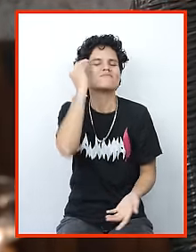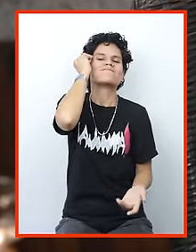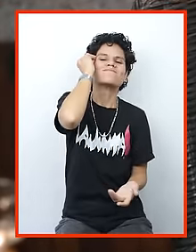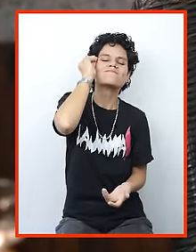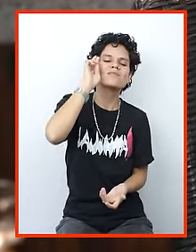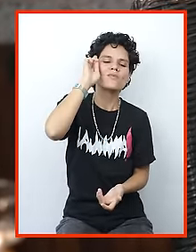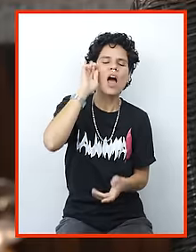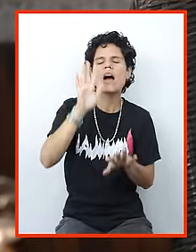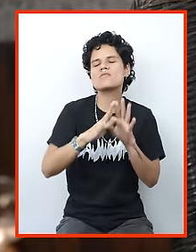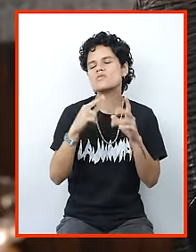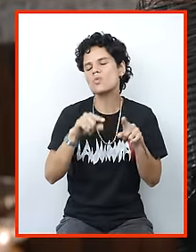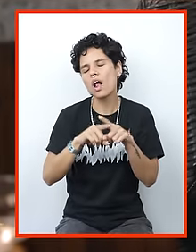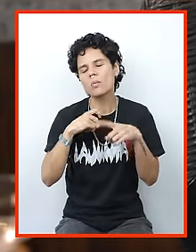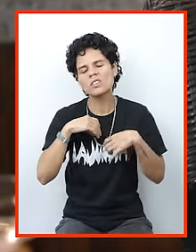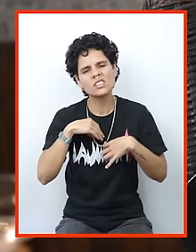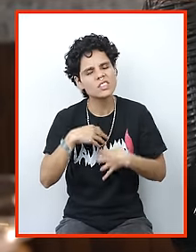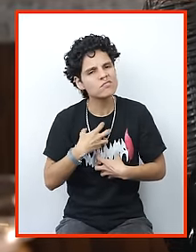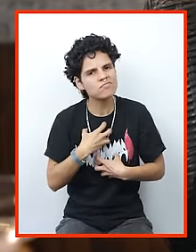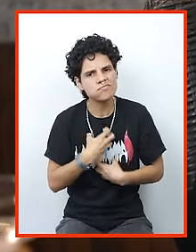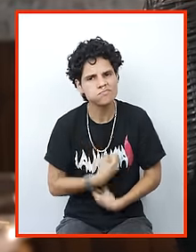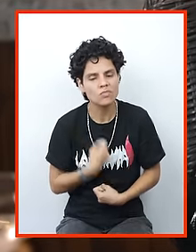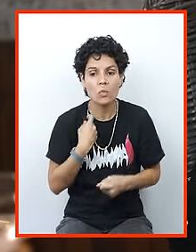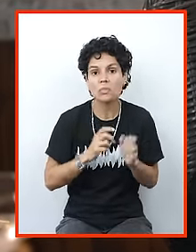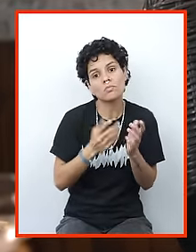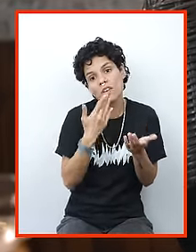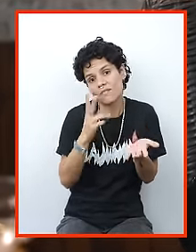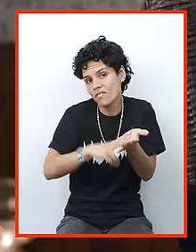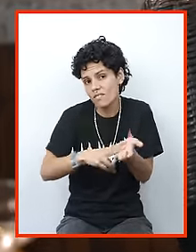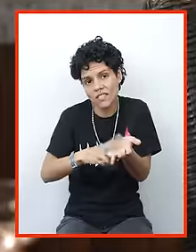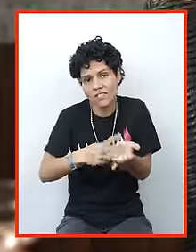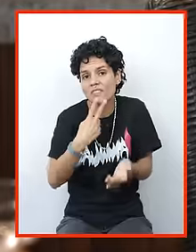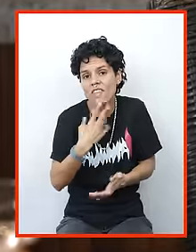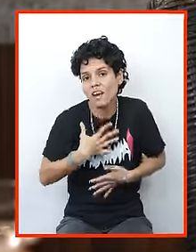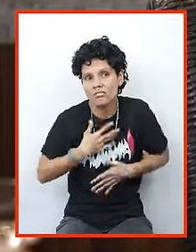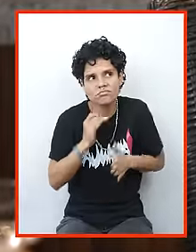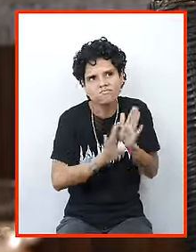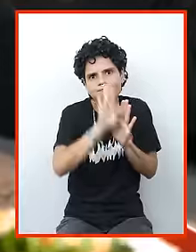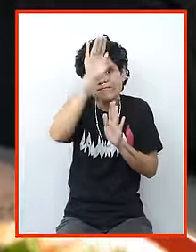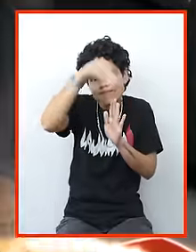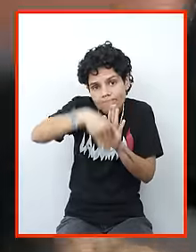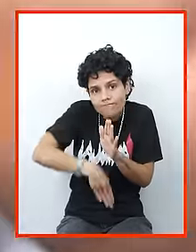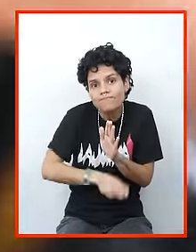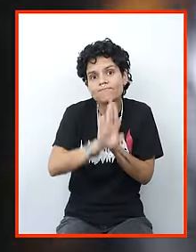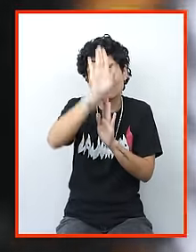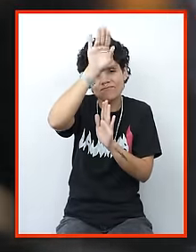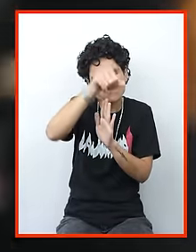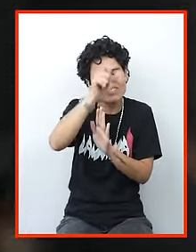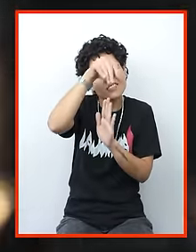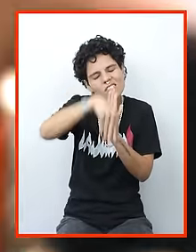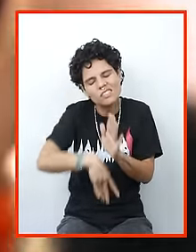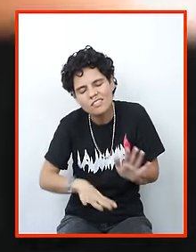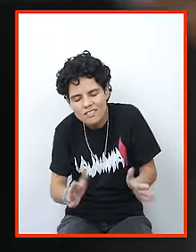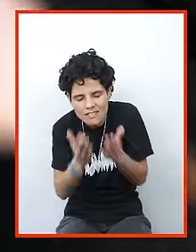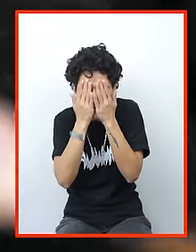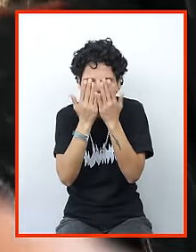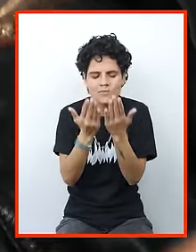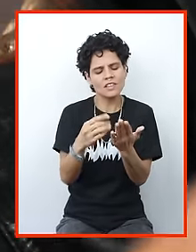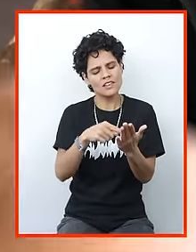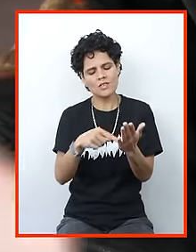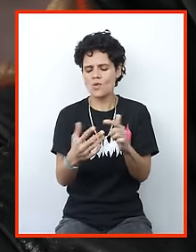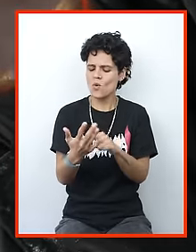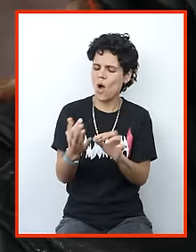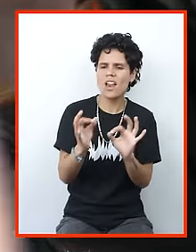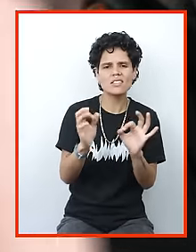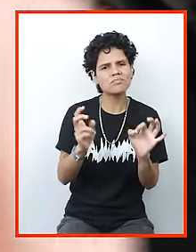Mi álbum, porque de repente uno se viene el bajón, como que hay momentos arriba, momentos abajo, pero está ahí. Sí, como testimonio de tus proyectos, claro. De